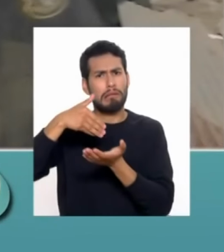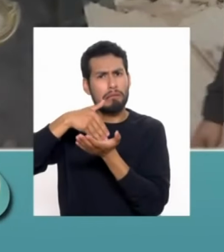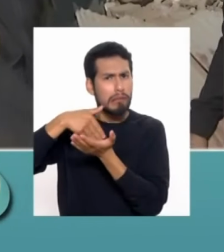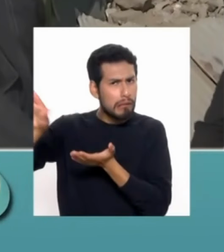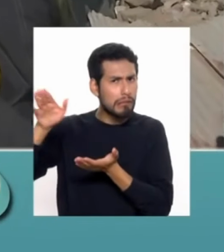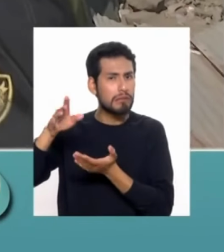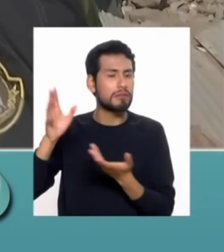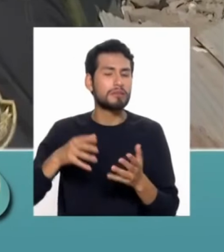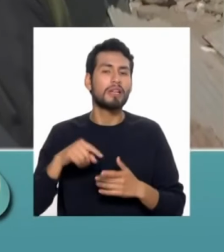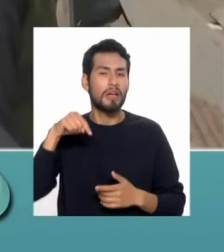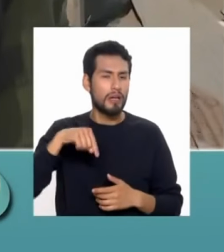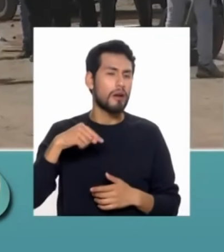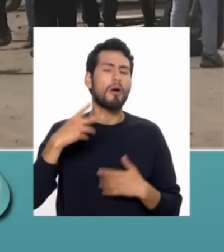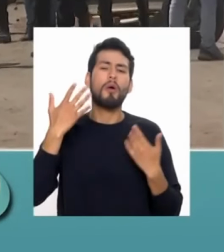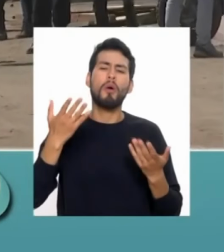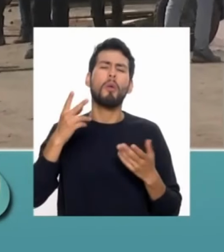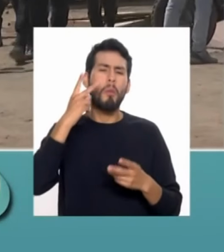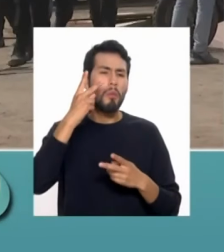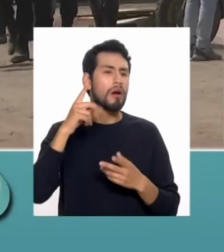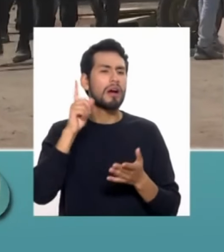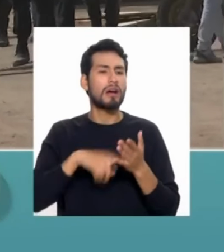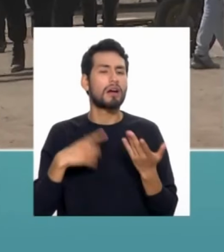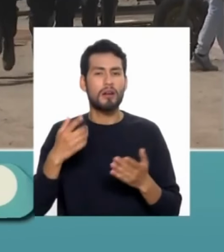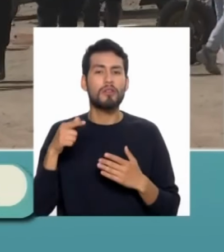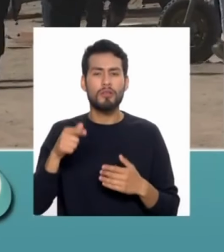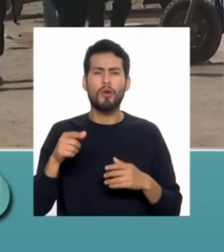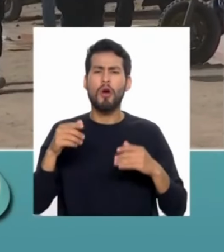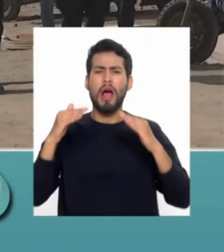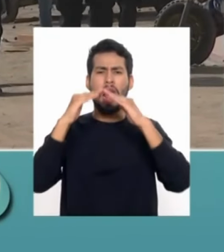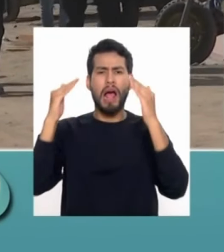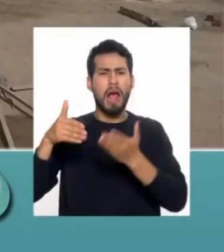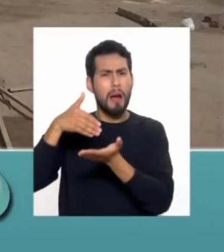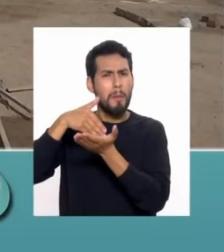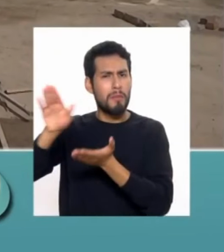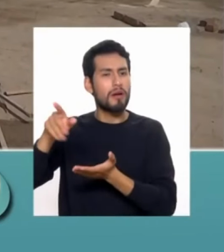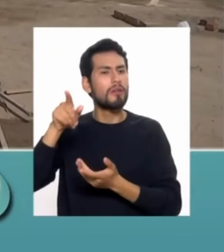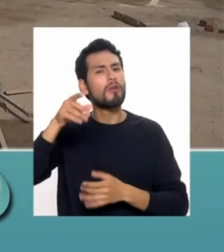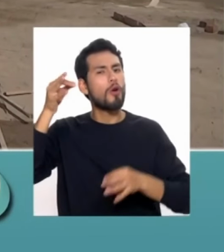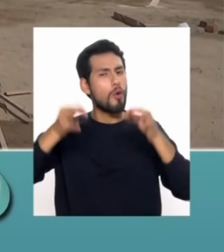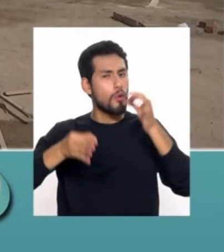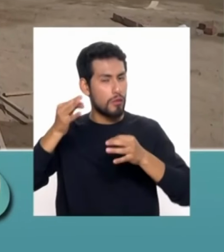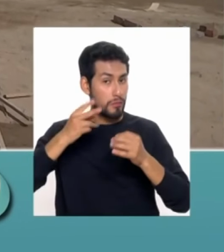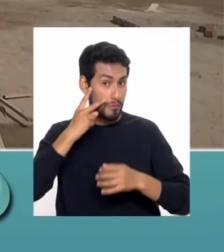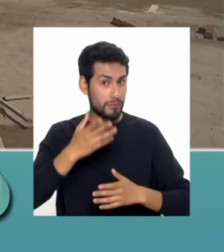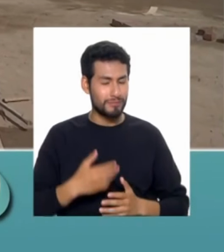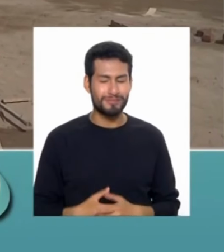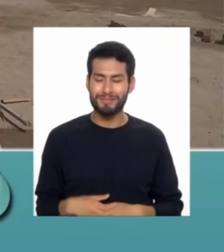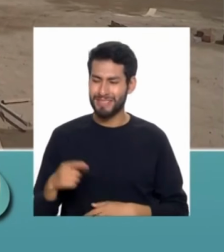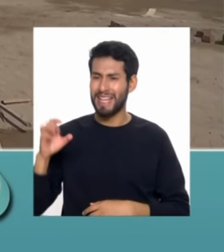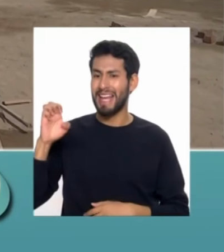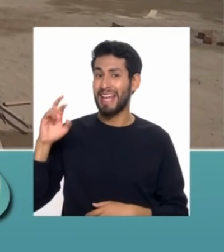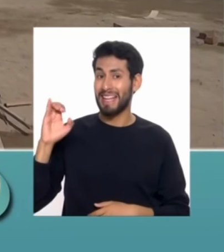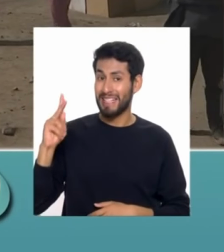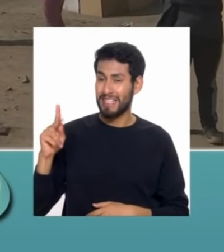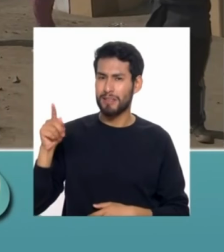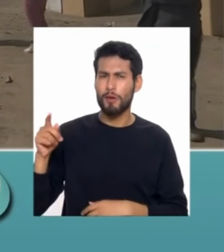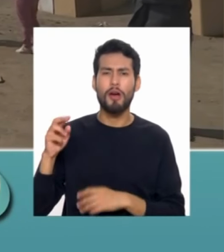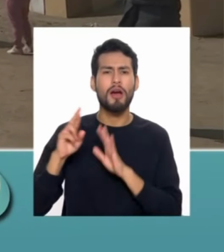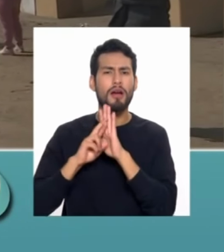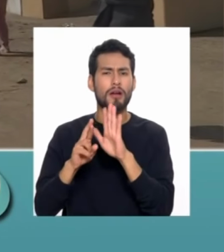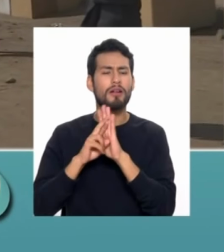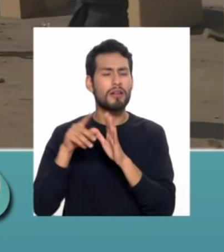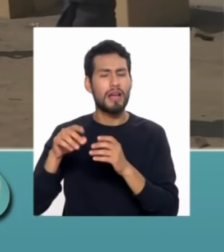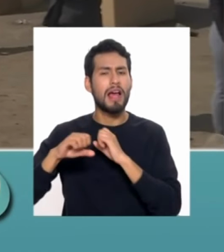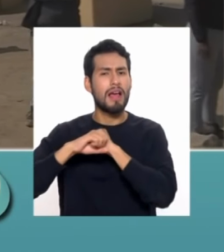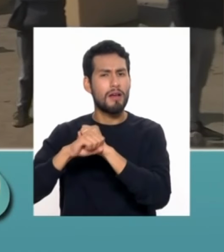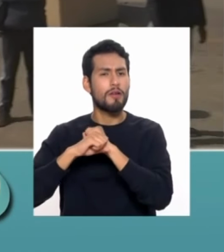Hoy vamos a conocer todo sobre el desalojo como proceso judicial. Eric Rodríguez Rubio, representante de